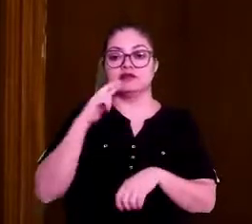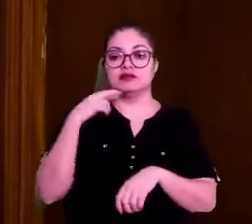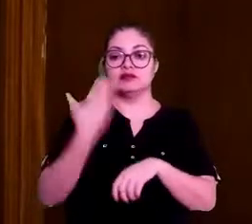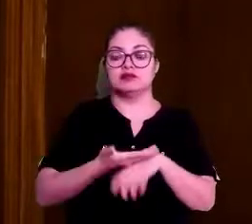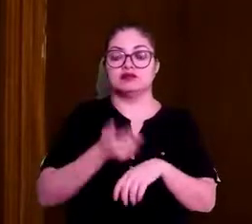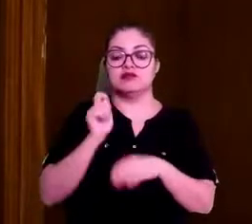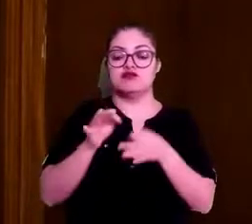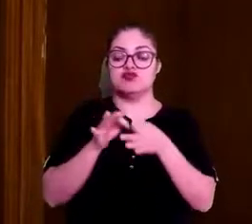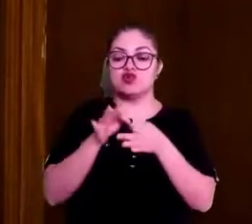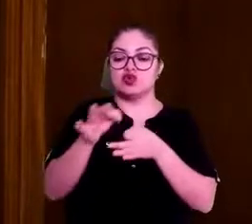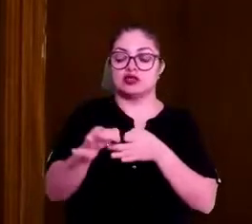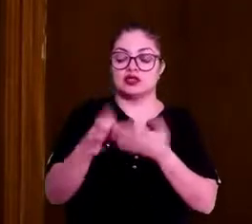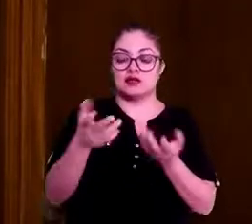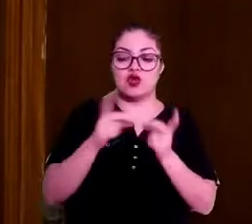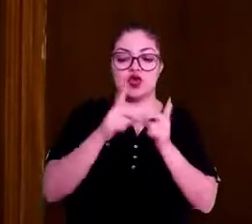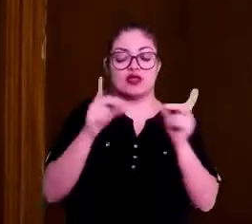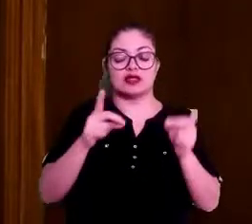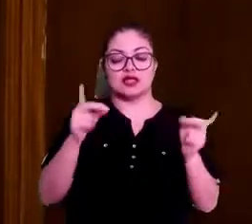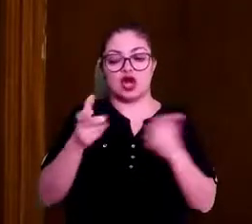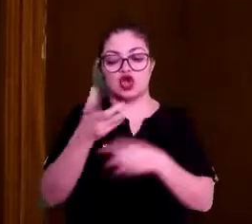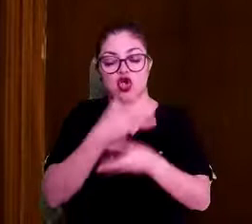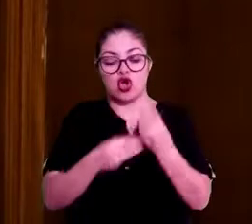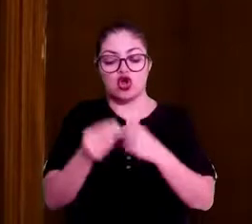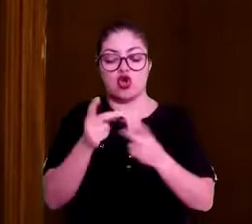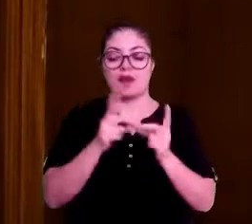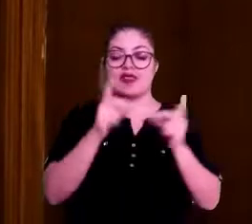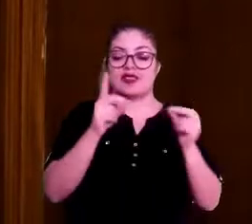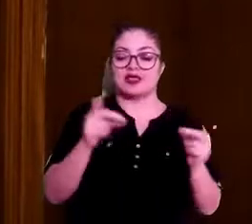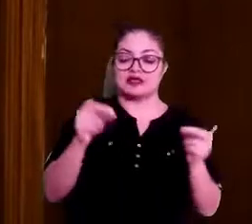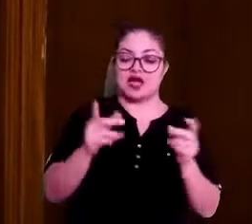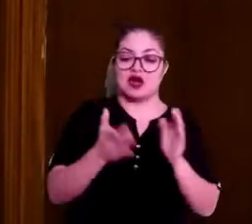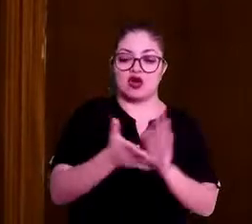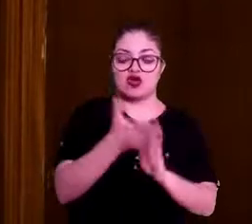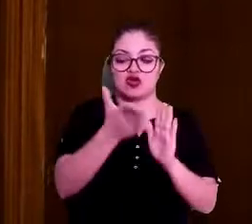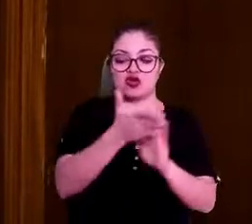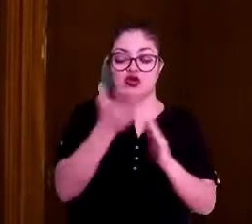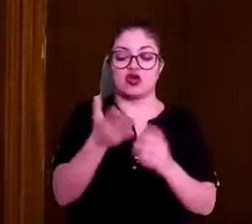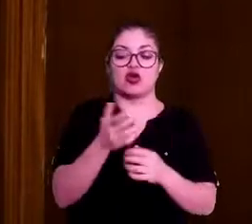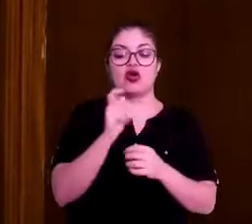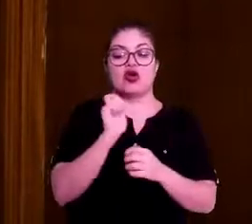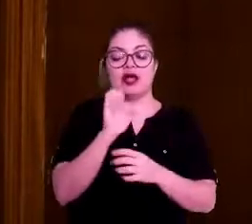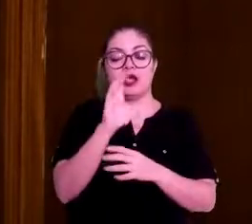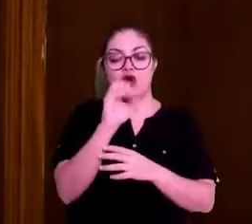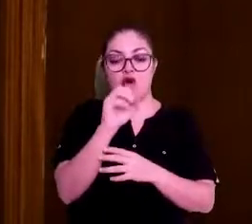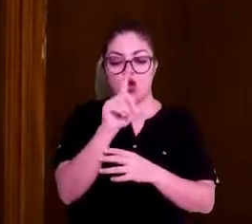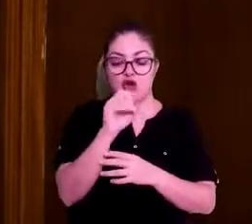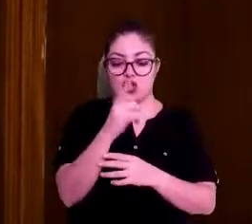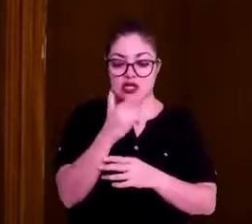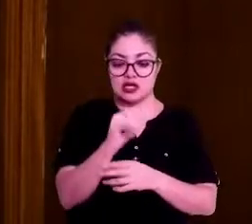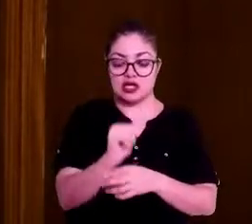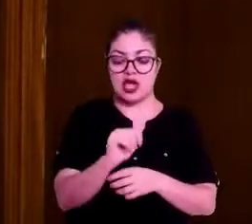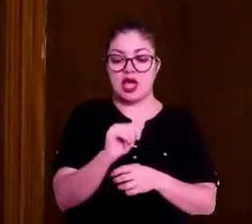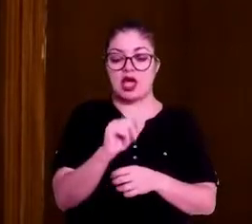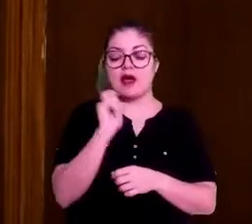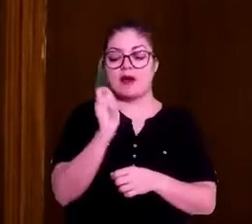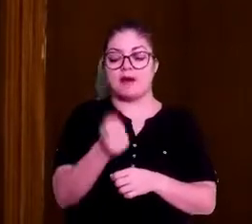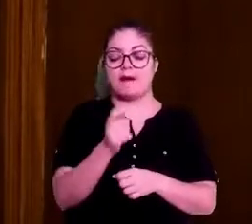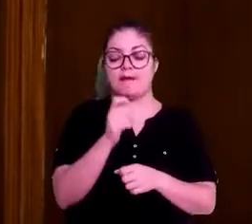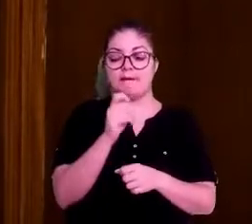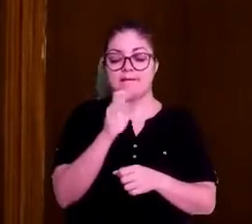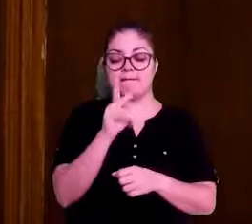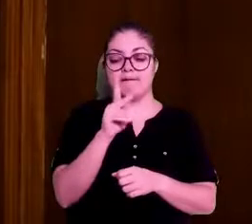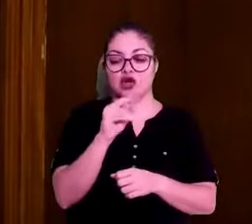municipios, desarrollo económico, desarrollo urbano, ecología, protección civil y en el segundo lugar la